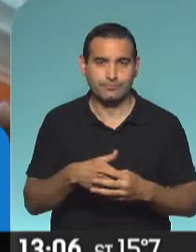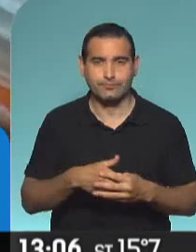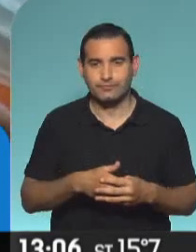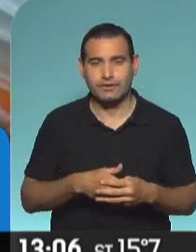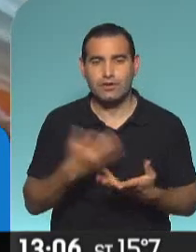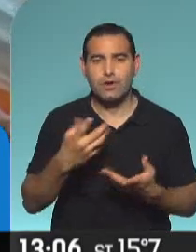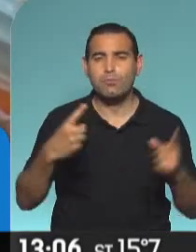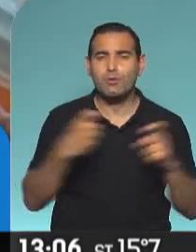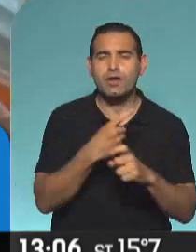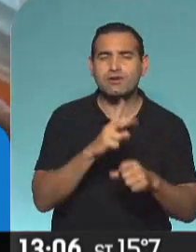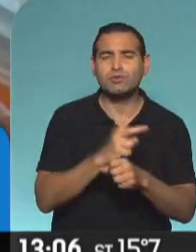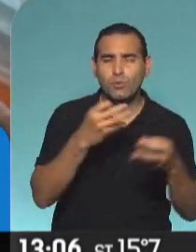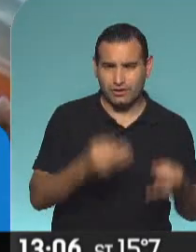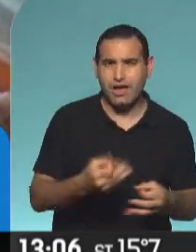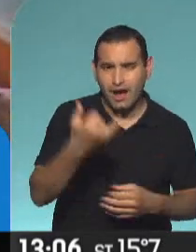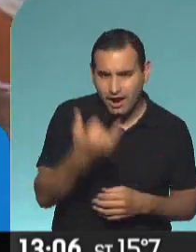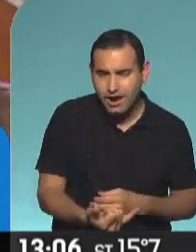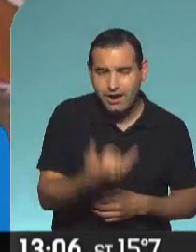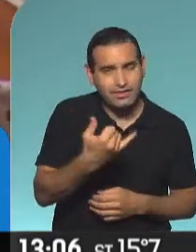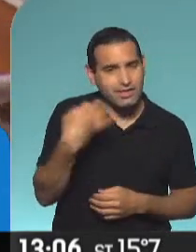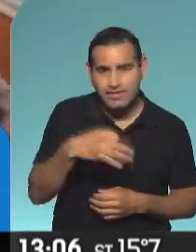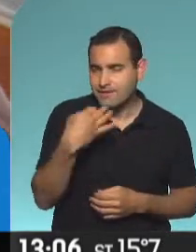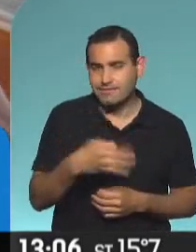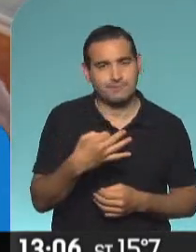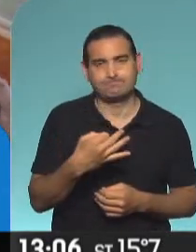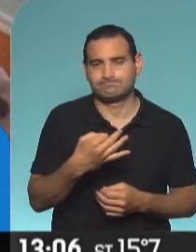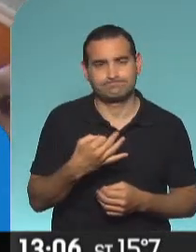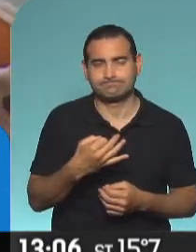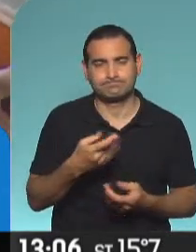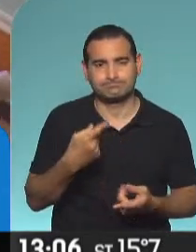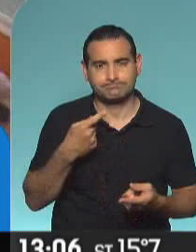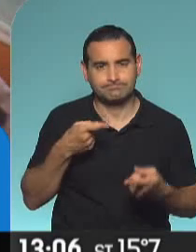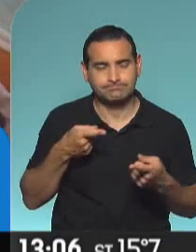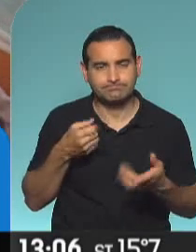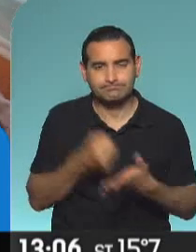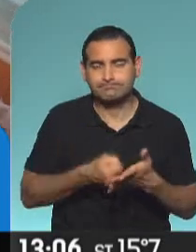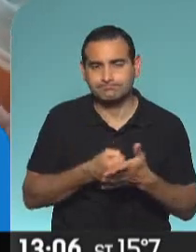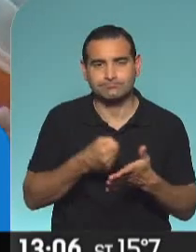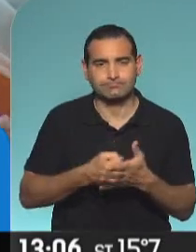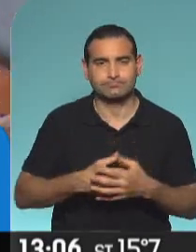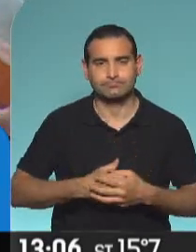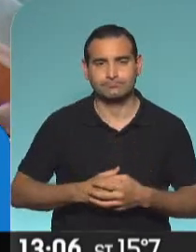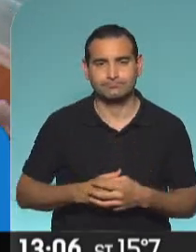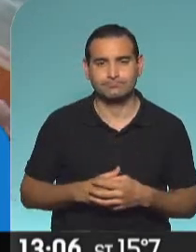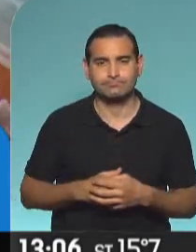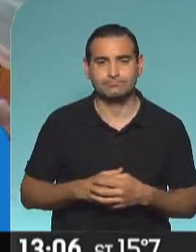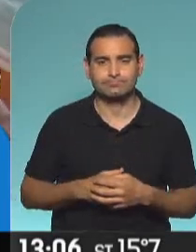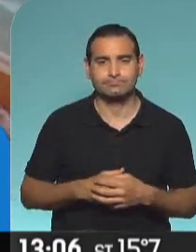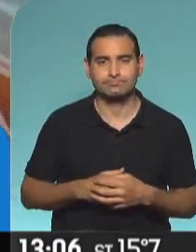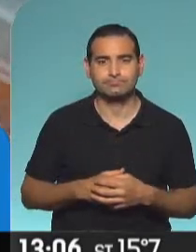los problemas de seguridad son reales y hay que afrontarlo con energía y con compromiso.